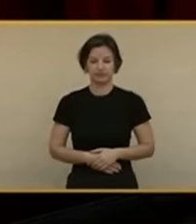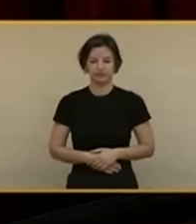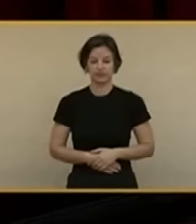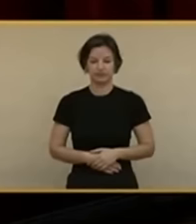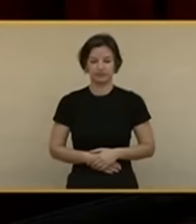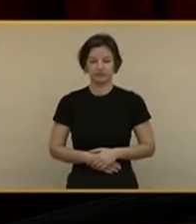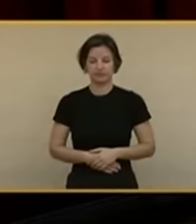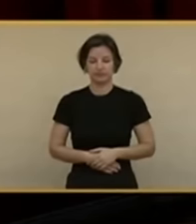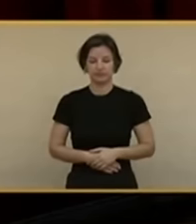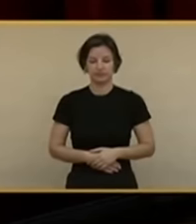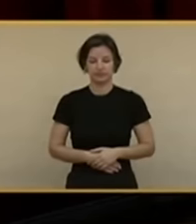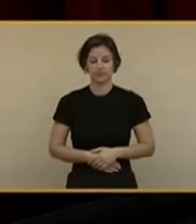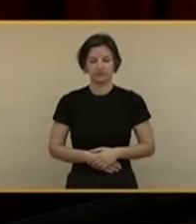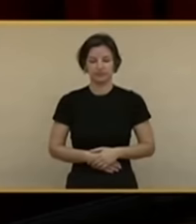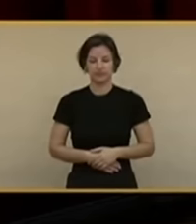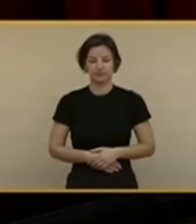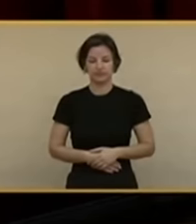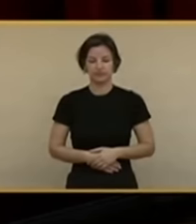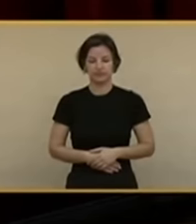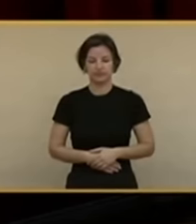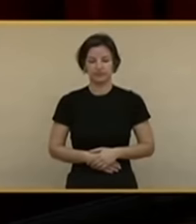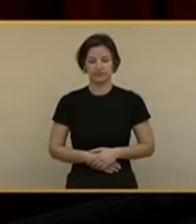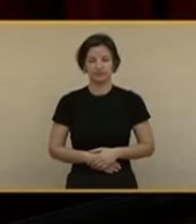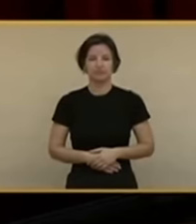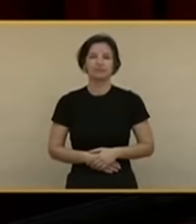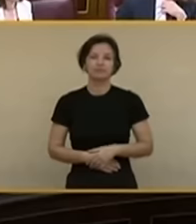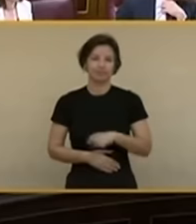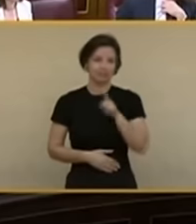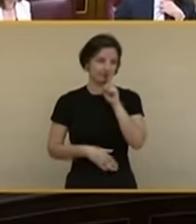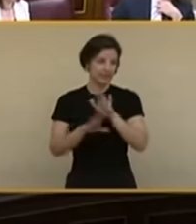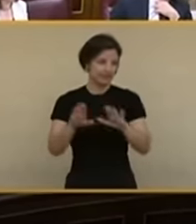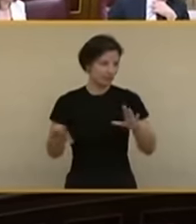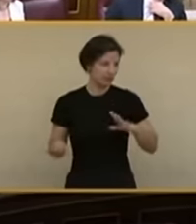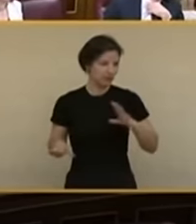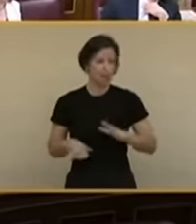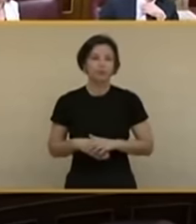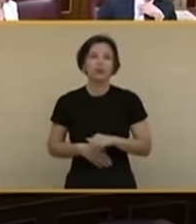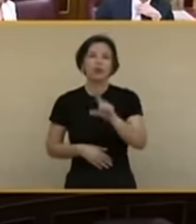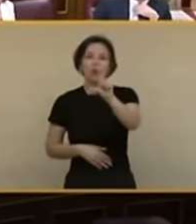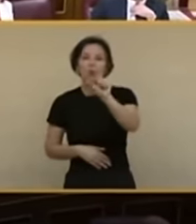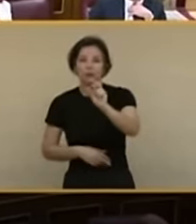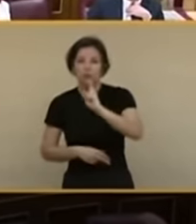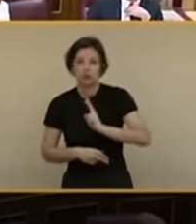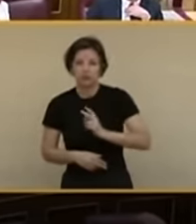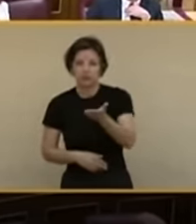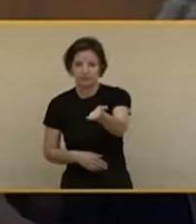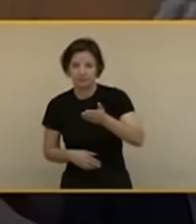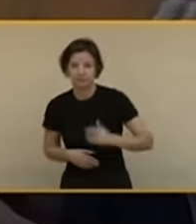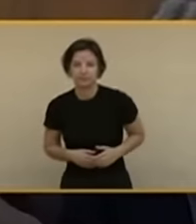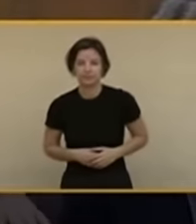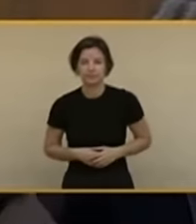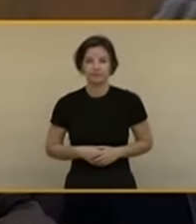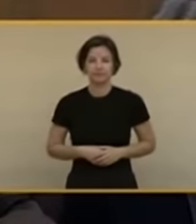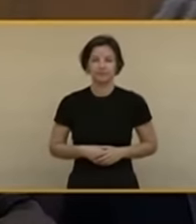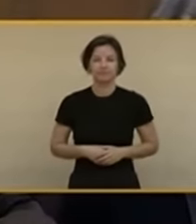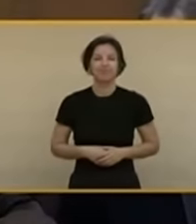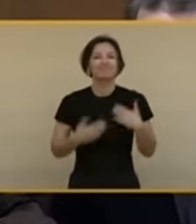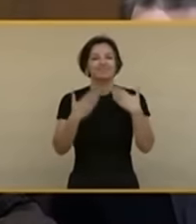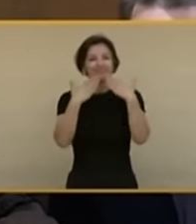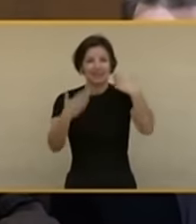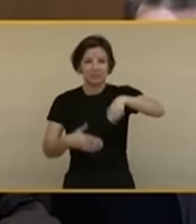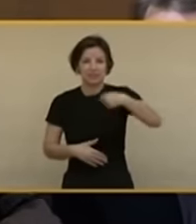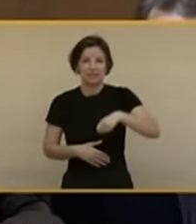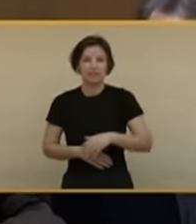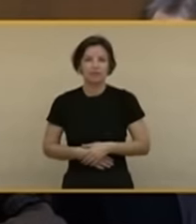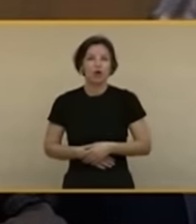la cosa silencio por favor tiene un minuto Señor pisaro gracias presidenta